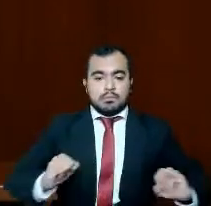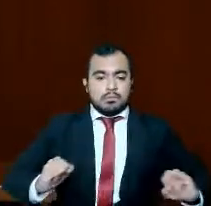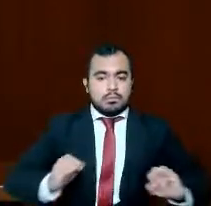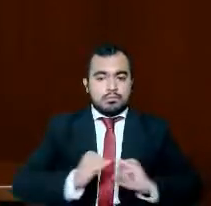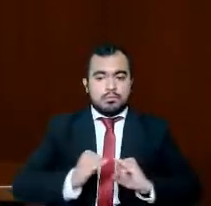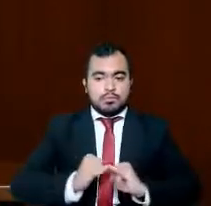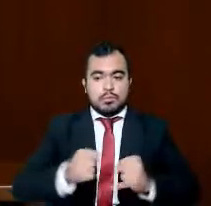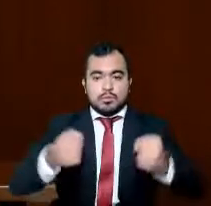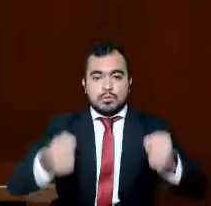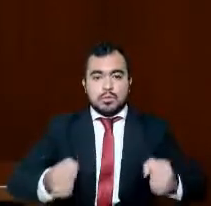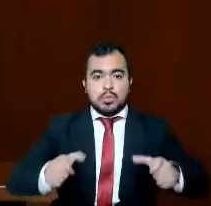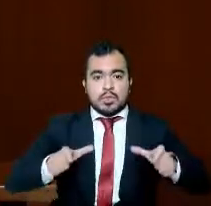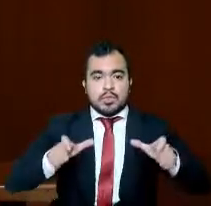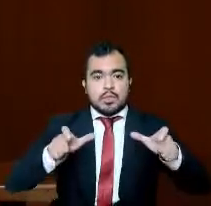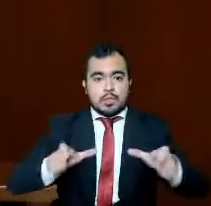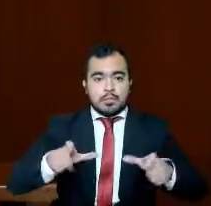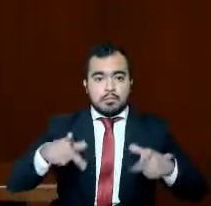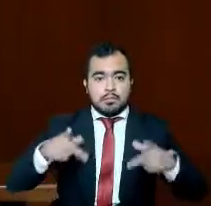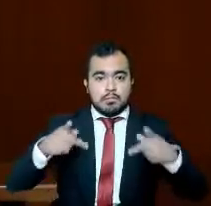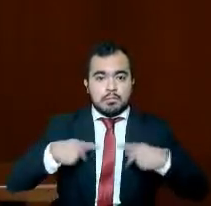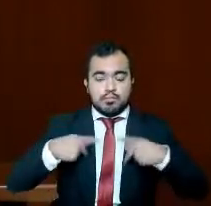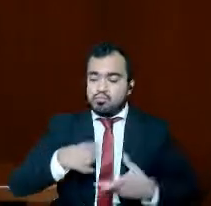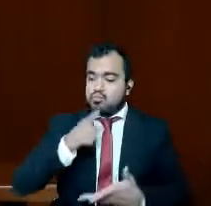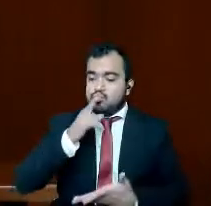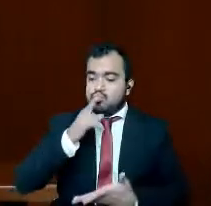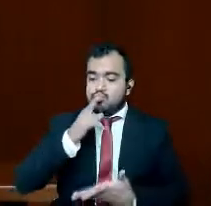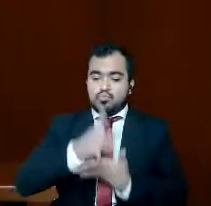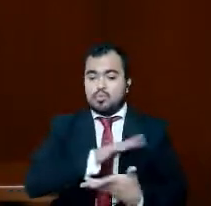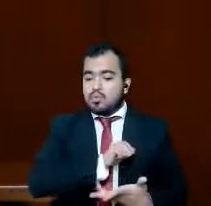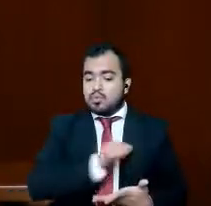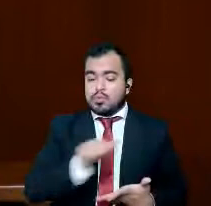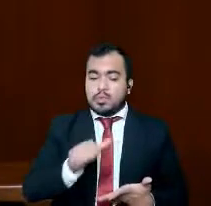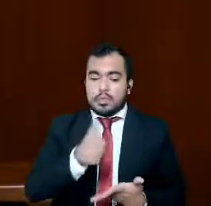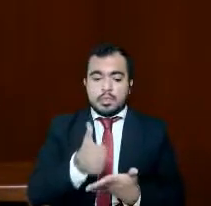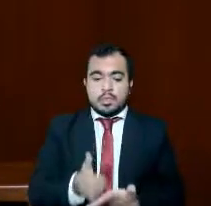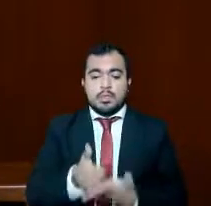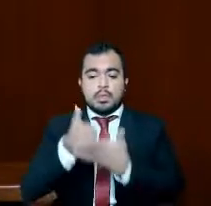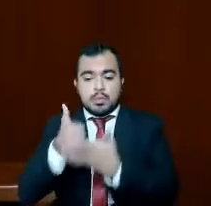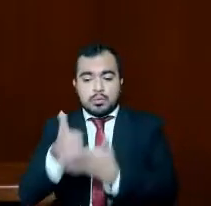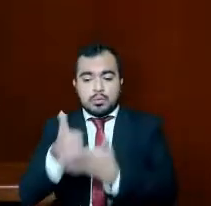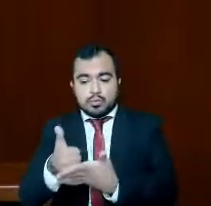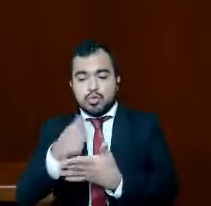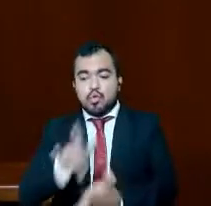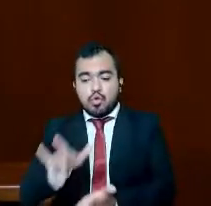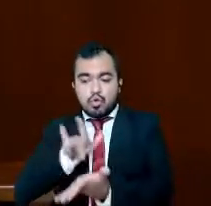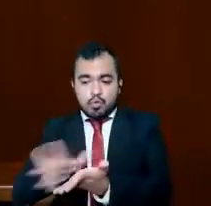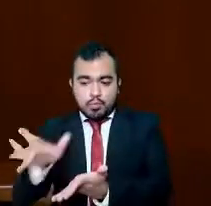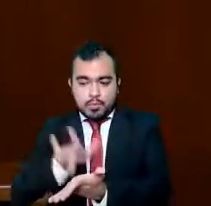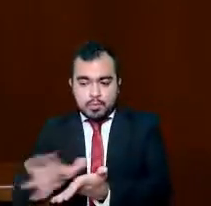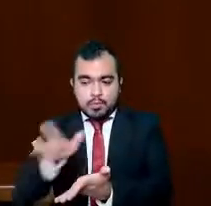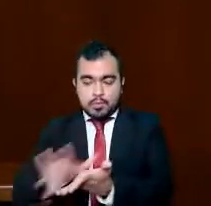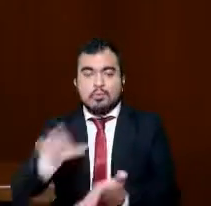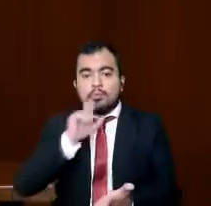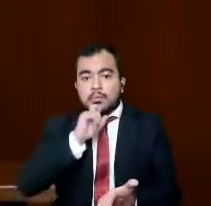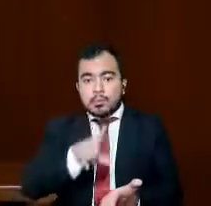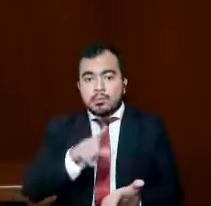pública solo puedan realizarse en su auxilio o complemento y se encuentren fundadas y